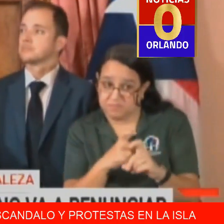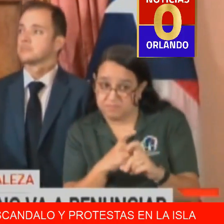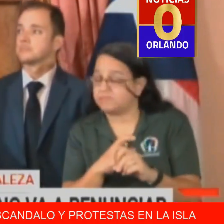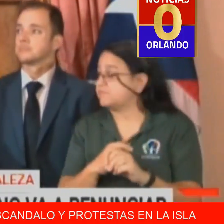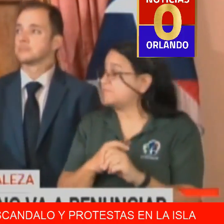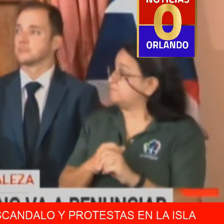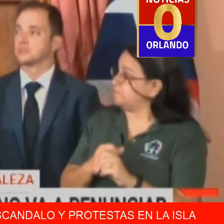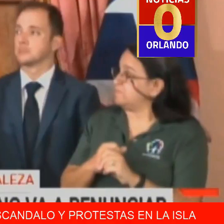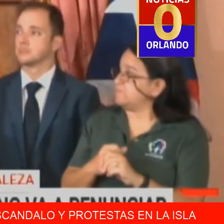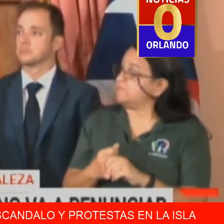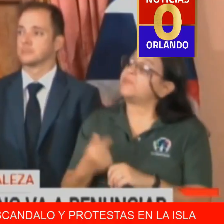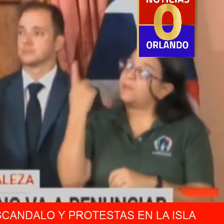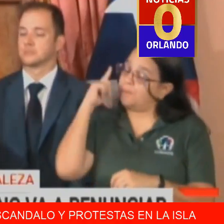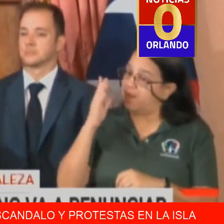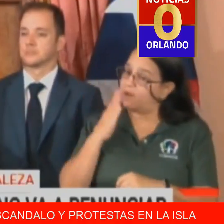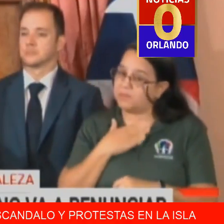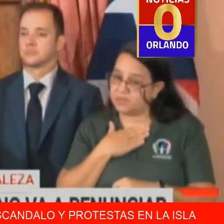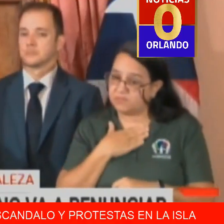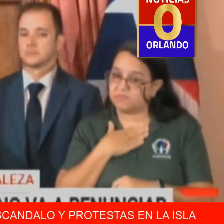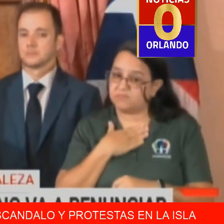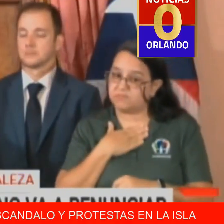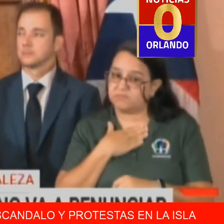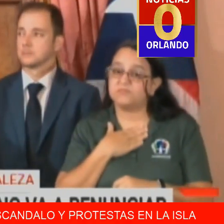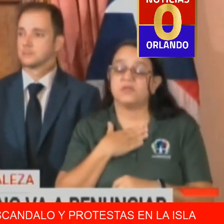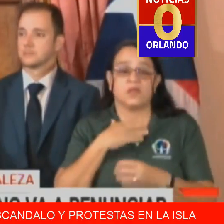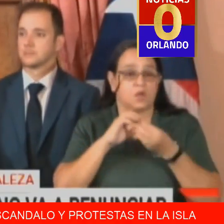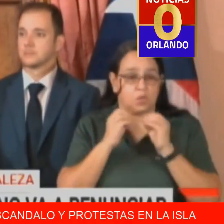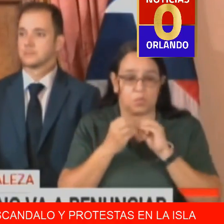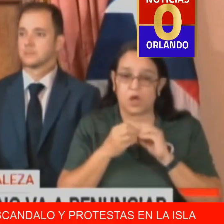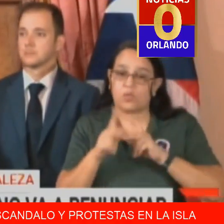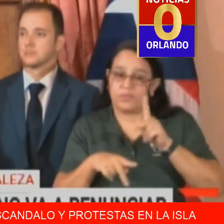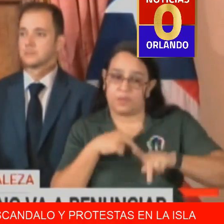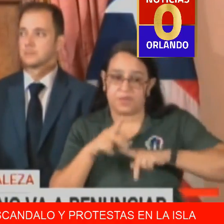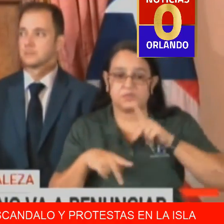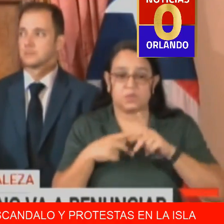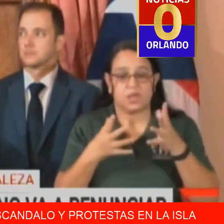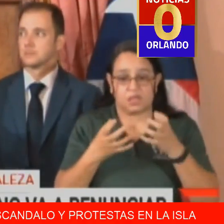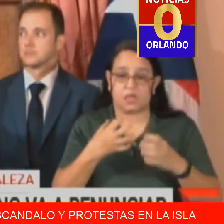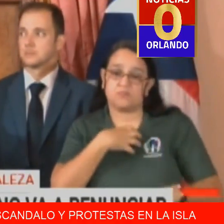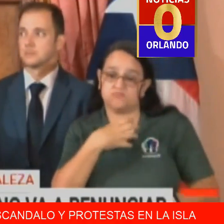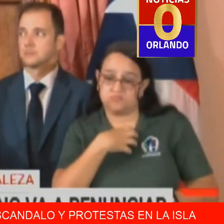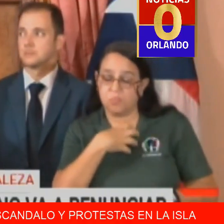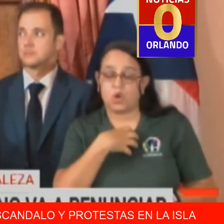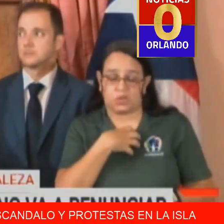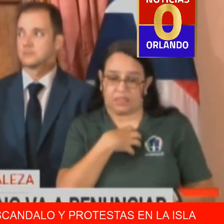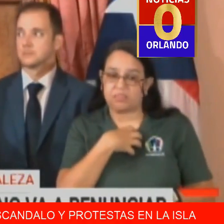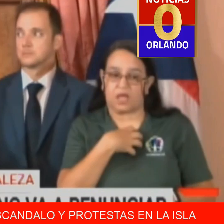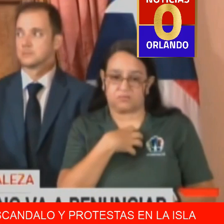de nuevo... Para mí, que el número de personas que quieran protestar